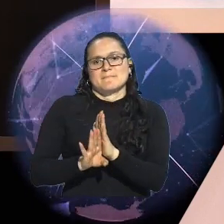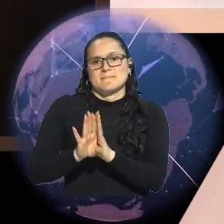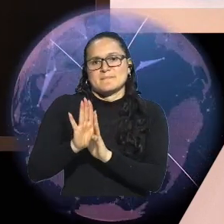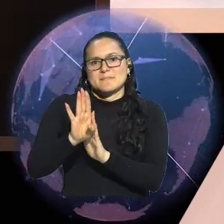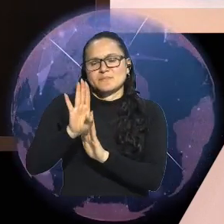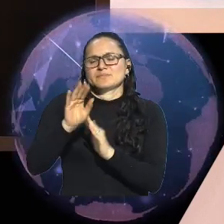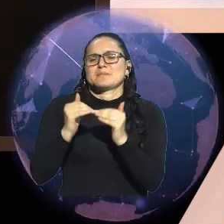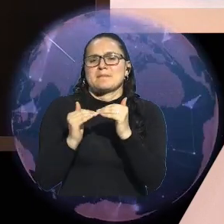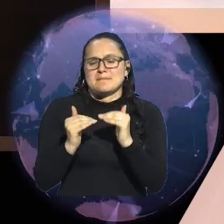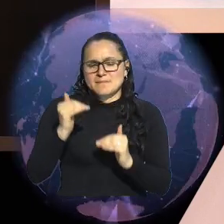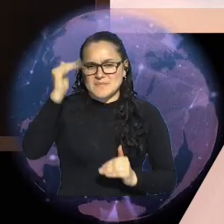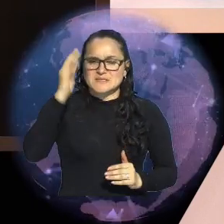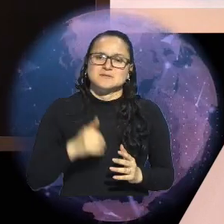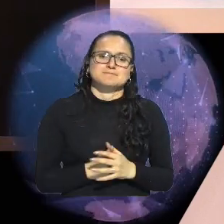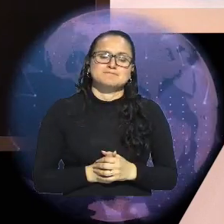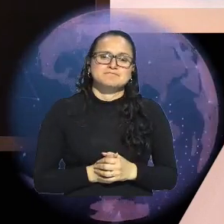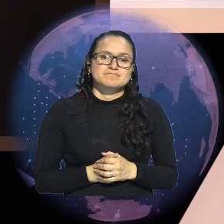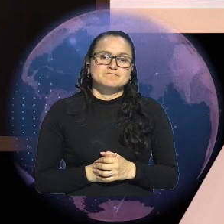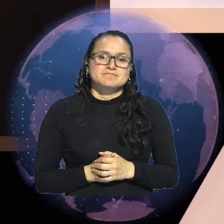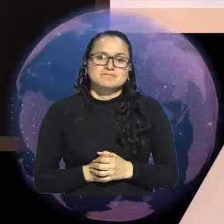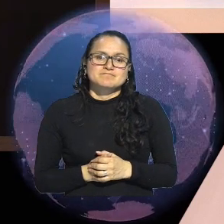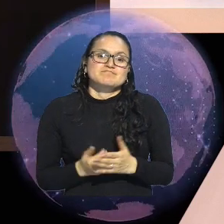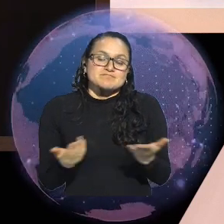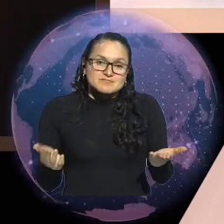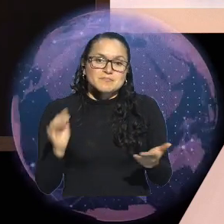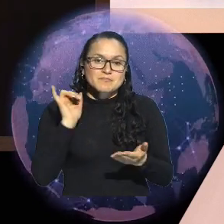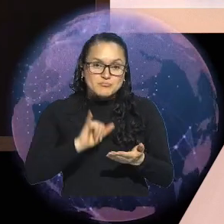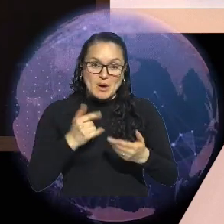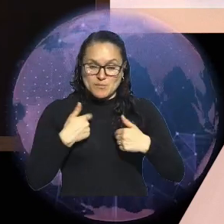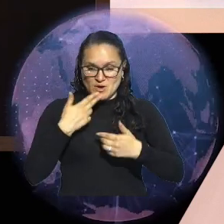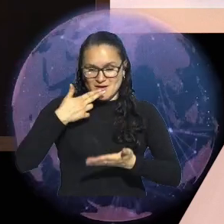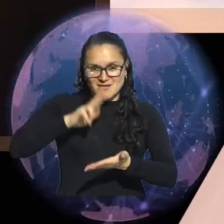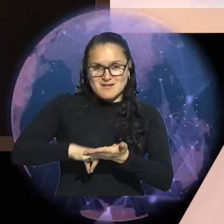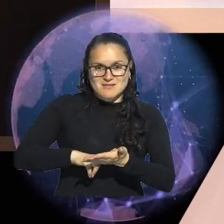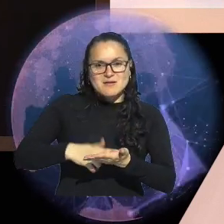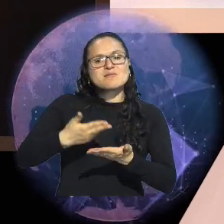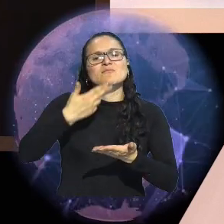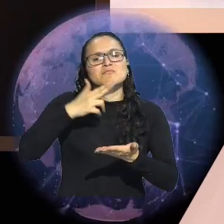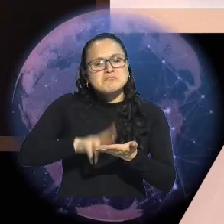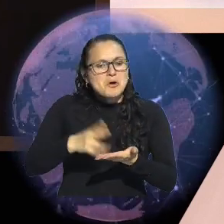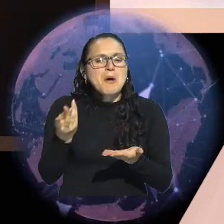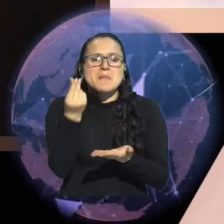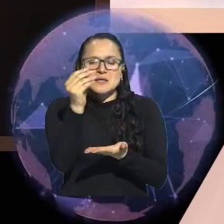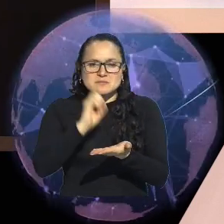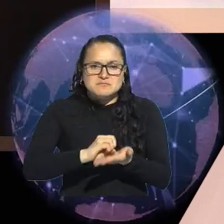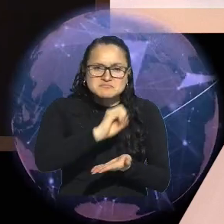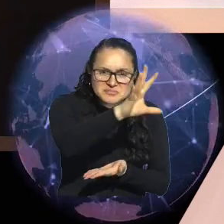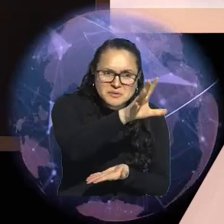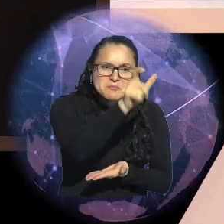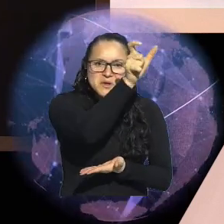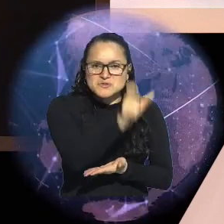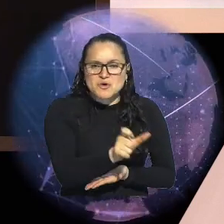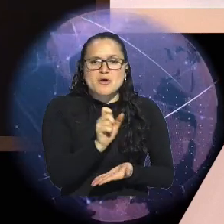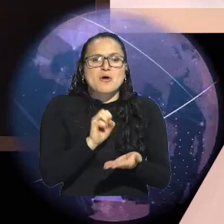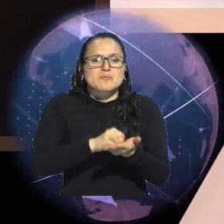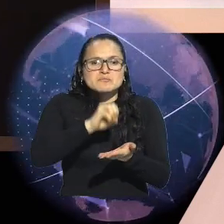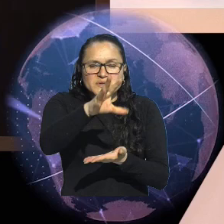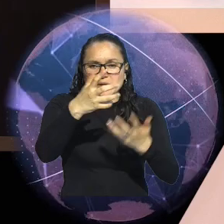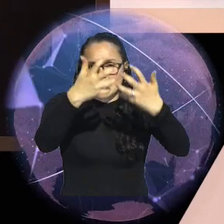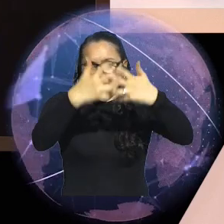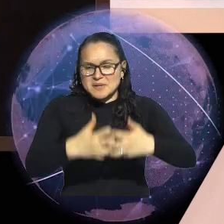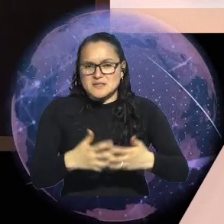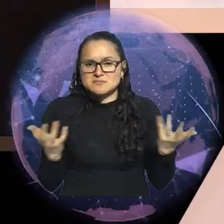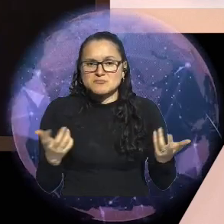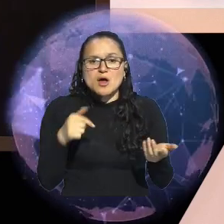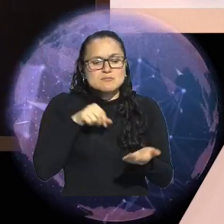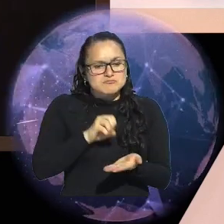esto por cuanto permiten el envío de dinero a personas naturales o jurídicas de manera que éste sea reclamado en cualquiera